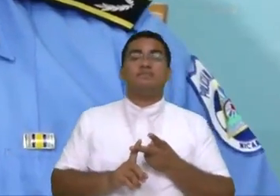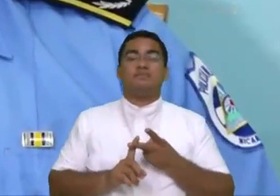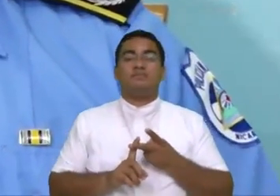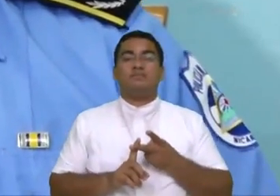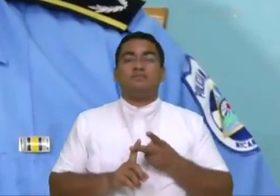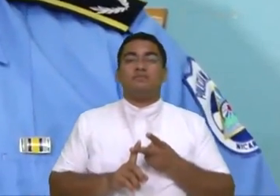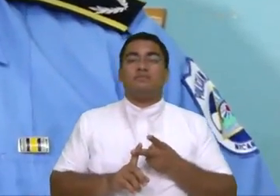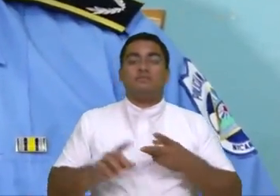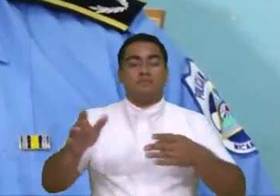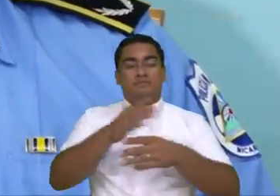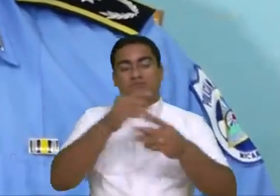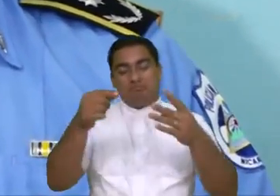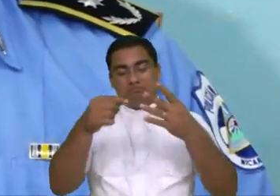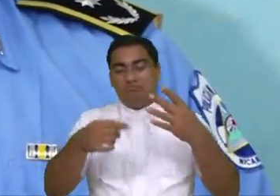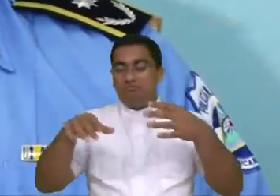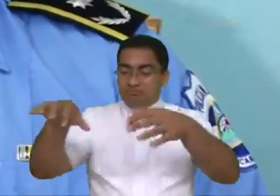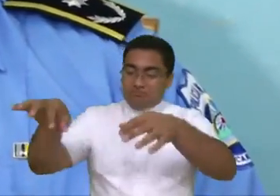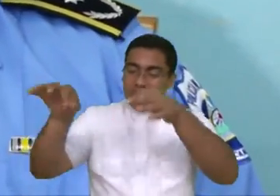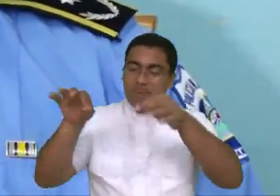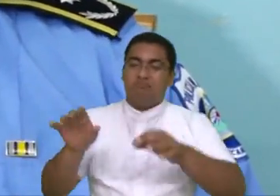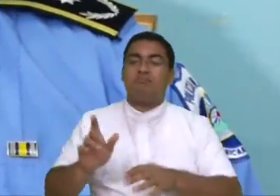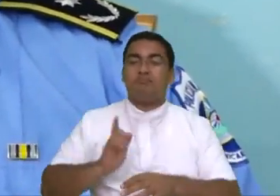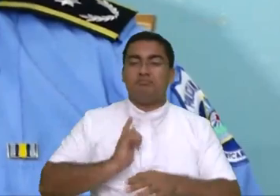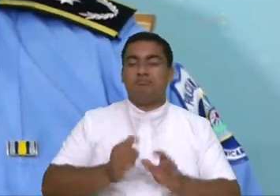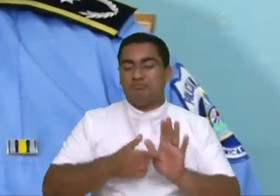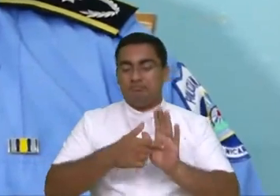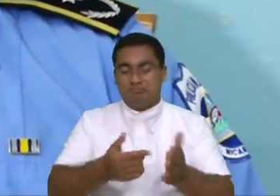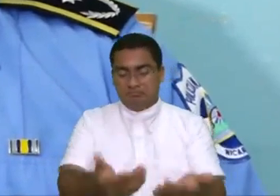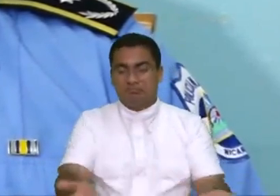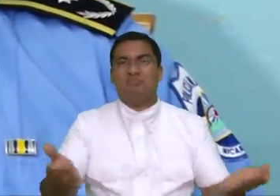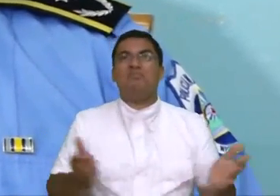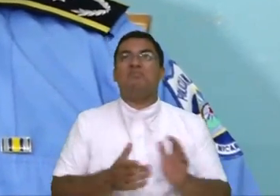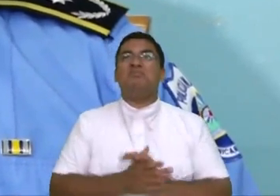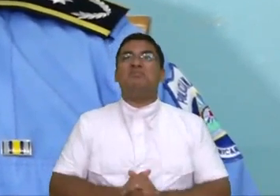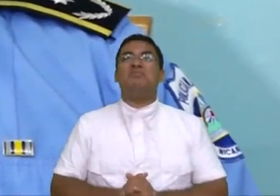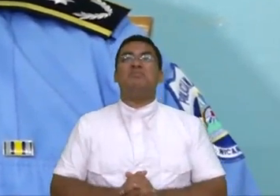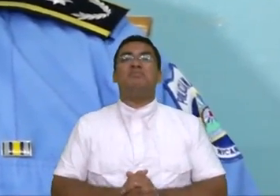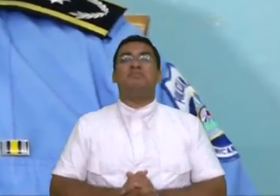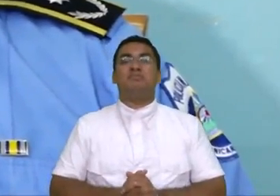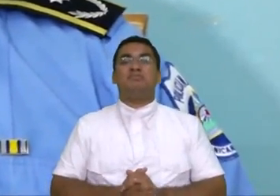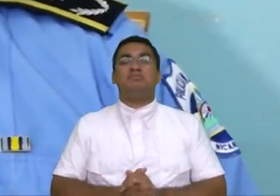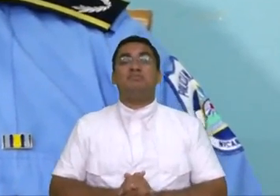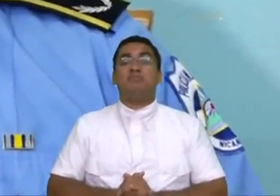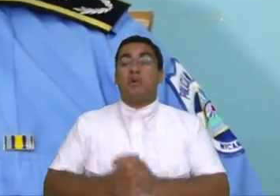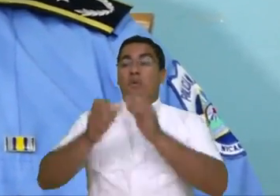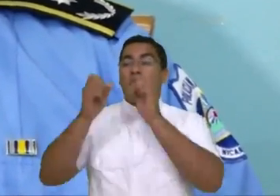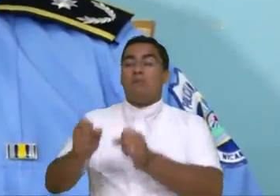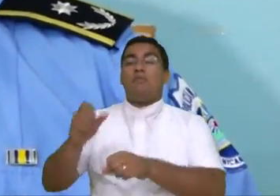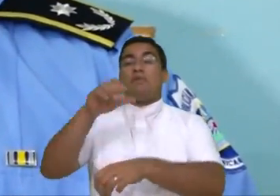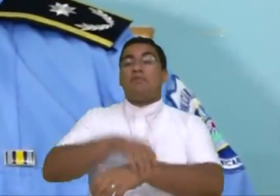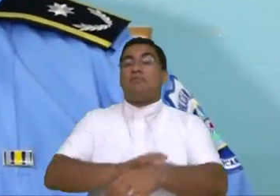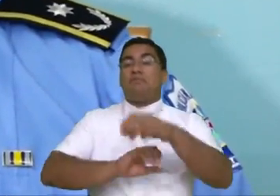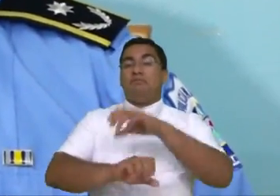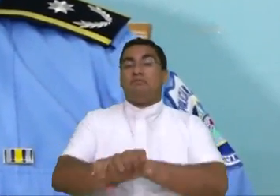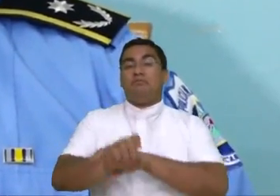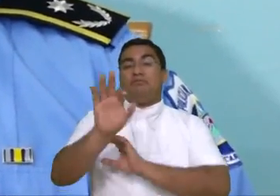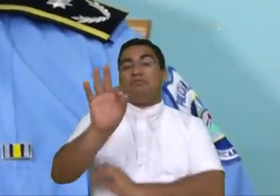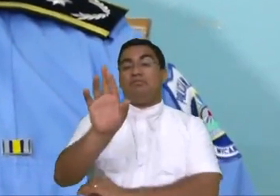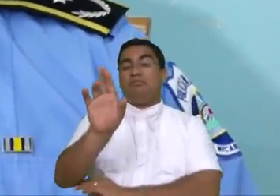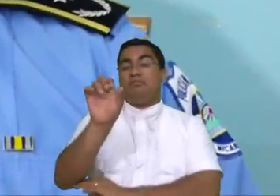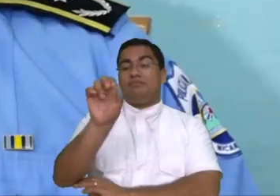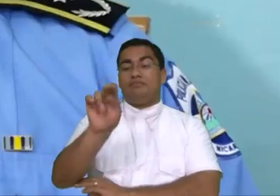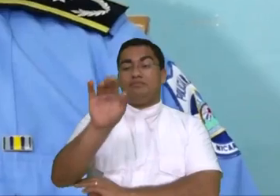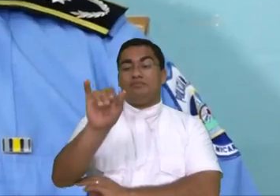y las otras evidencias que tienen ustedes acá a la vista. Tenemos al delincuente preso, Francisco Javier Gutiérrez